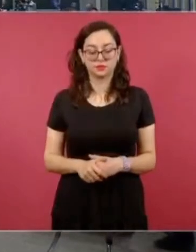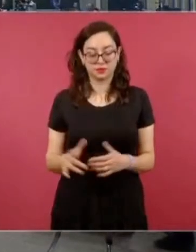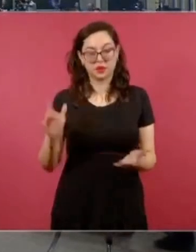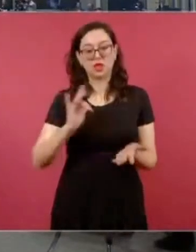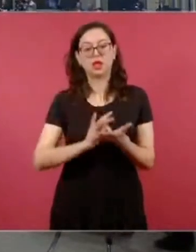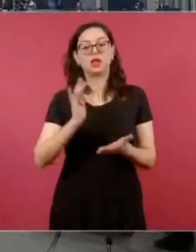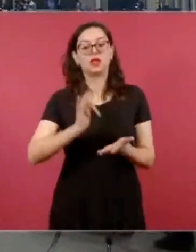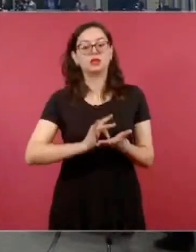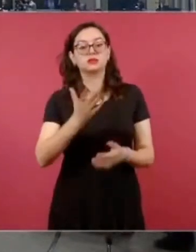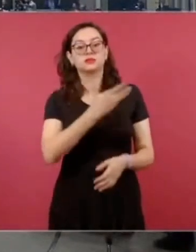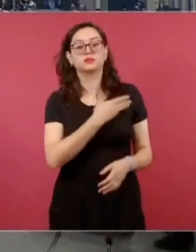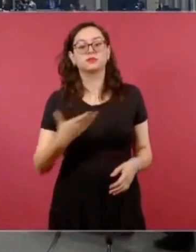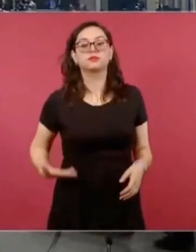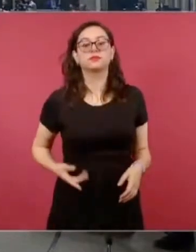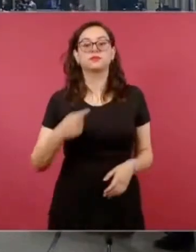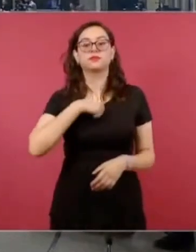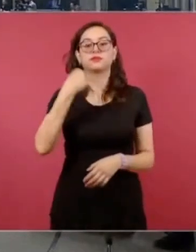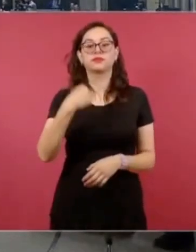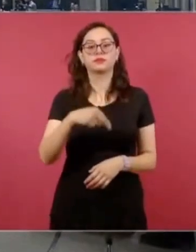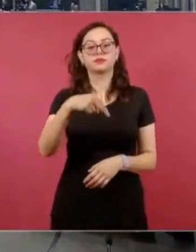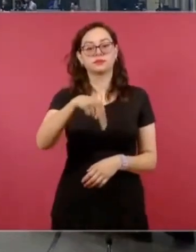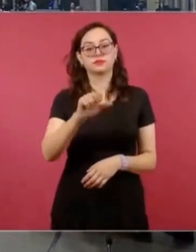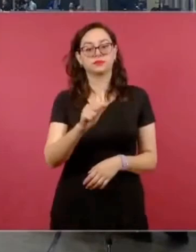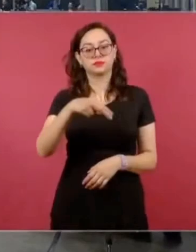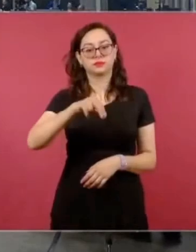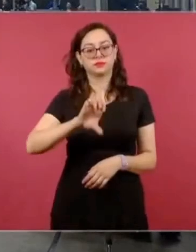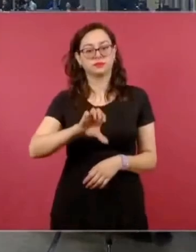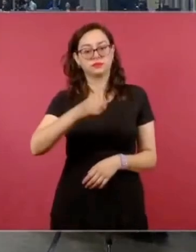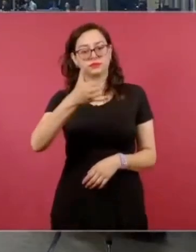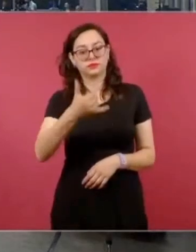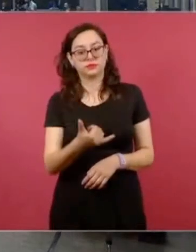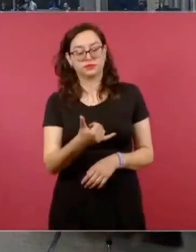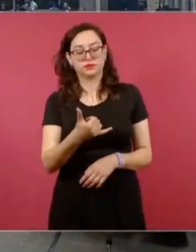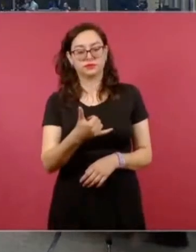Gracias, presidente. Nancy Rodríguez, de Oro Sólido y Empuje